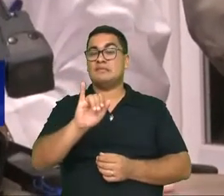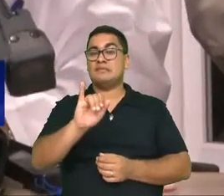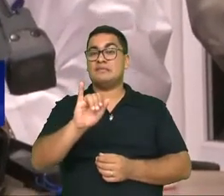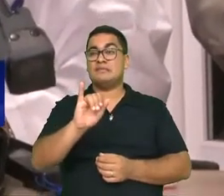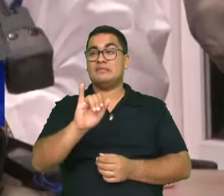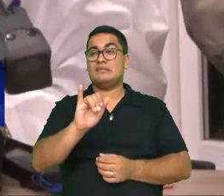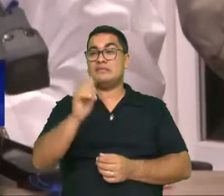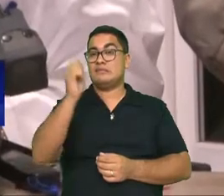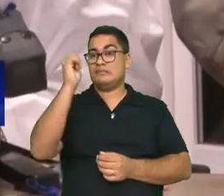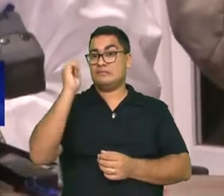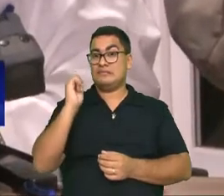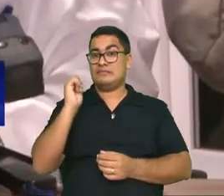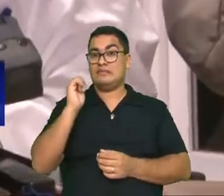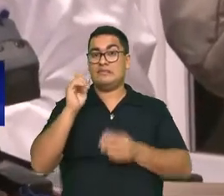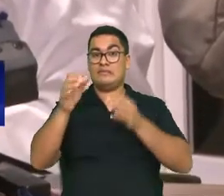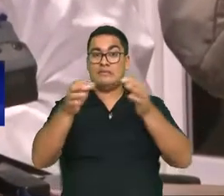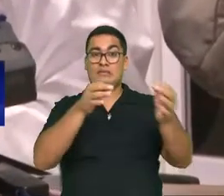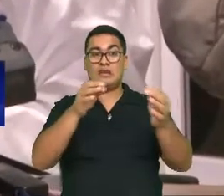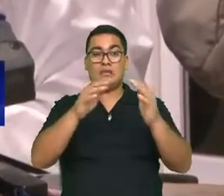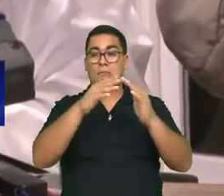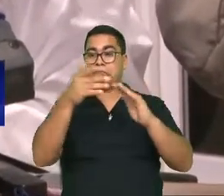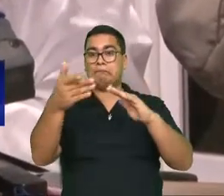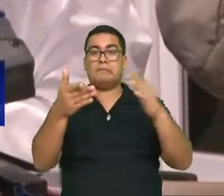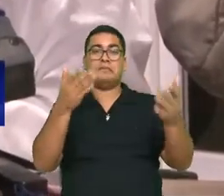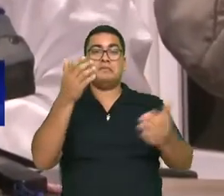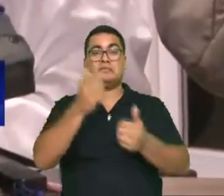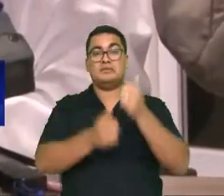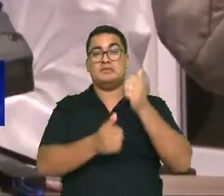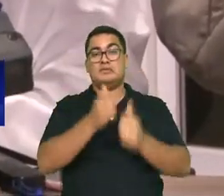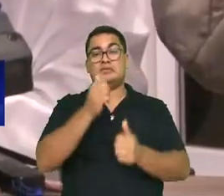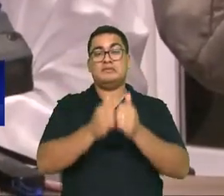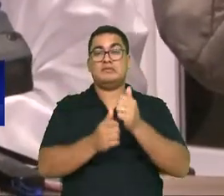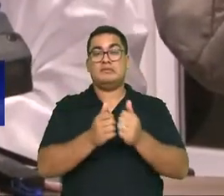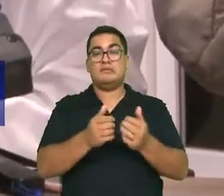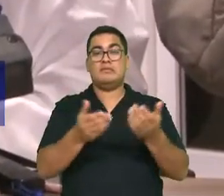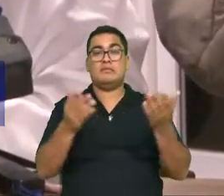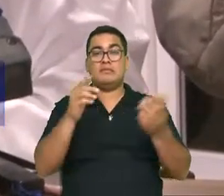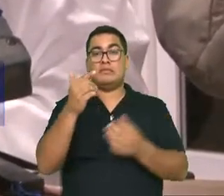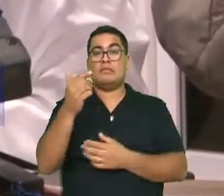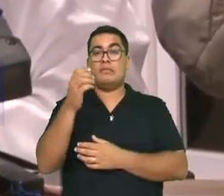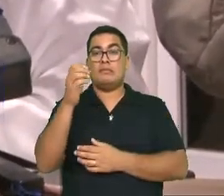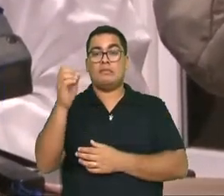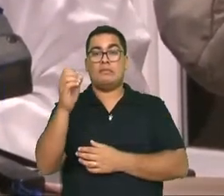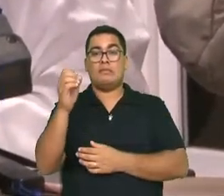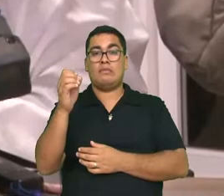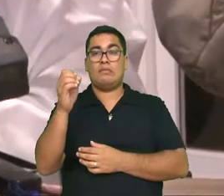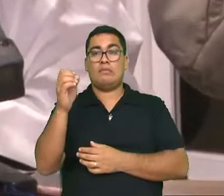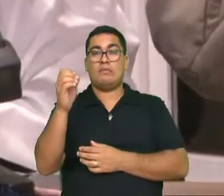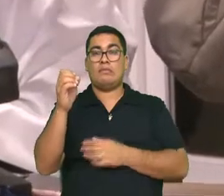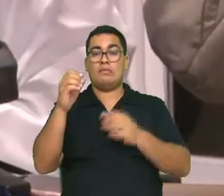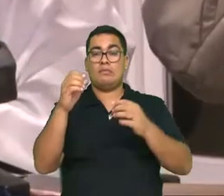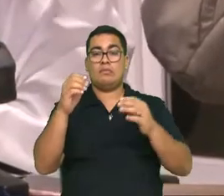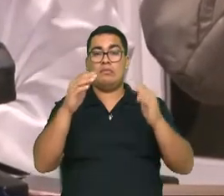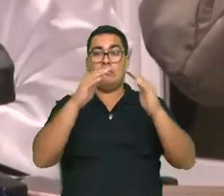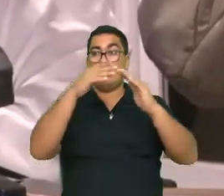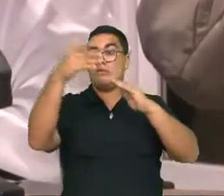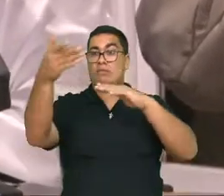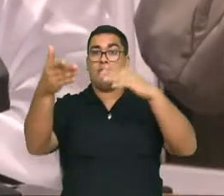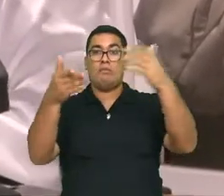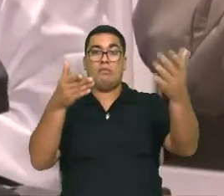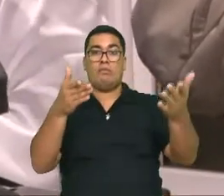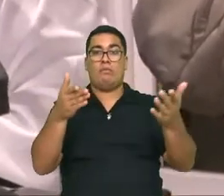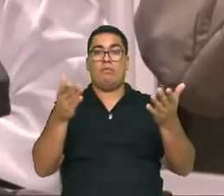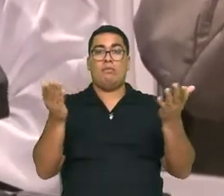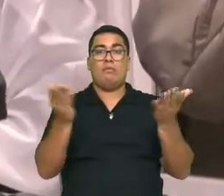su bodega de insumos afectada, hoy ya nos confirman que el total de afectación es de 70 metros cuadrados de cobertura del techo y del cielo